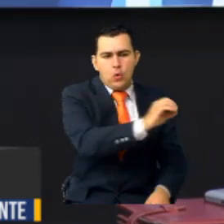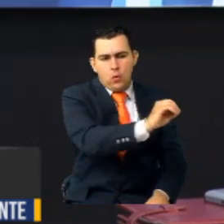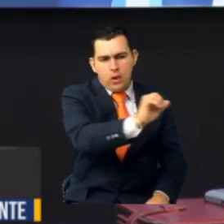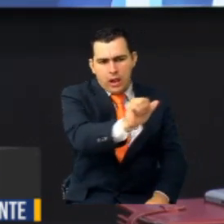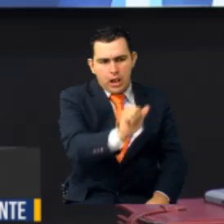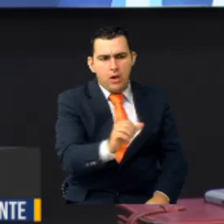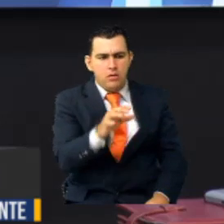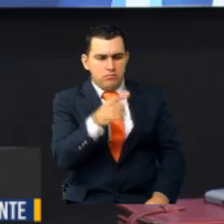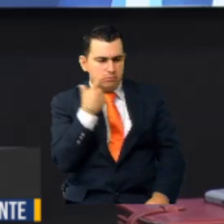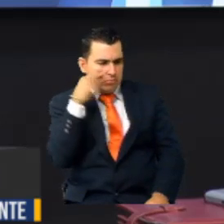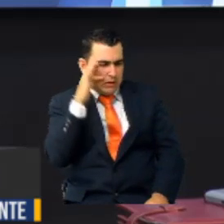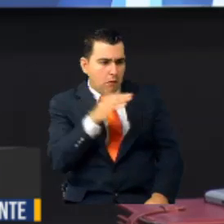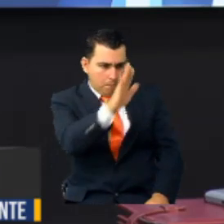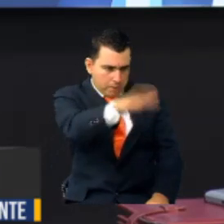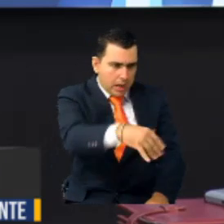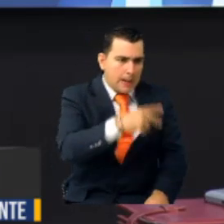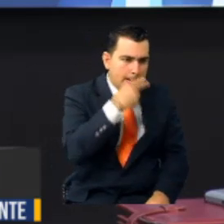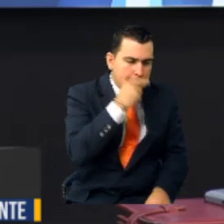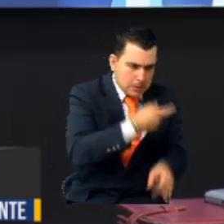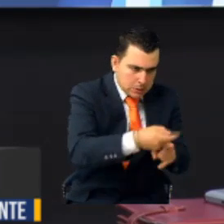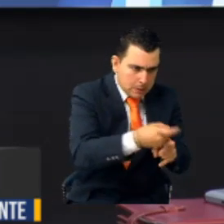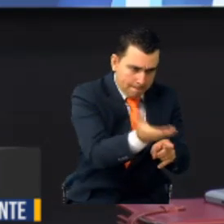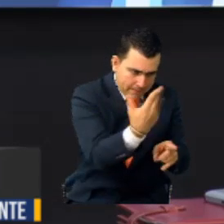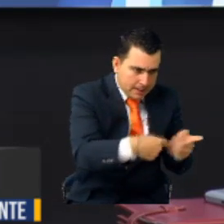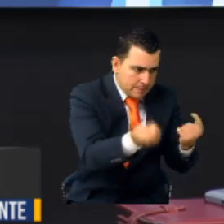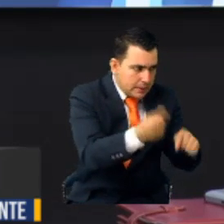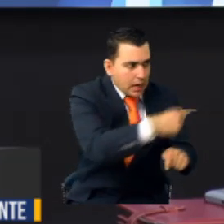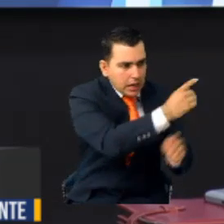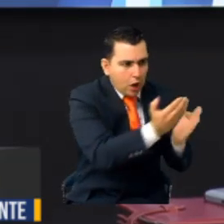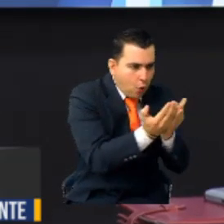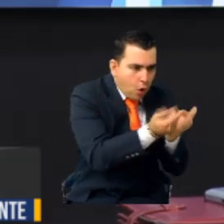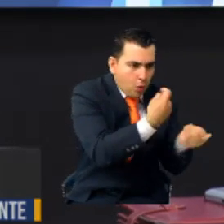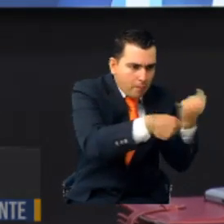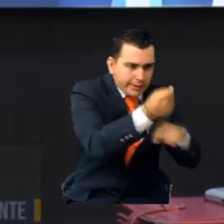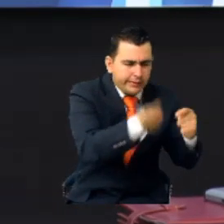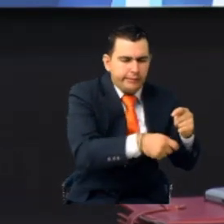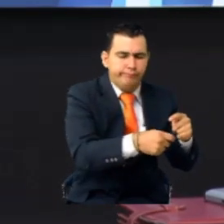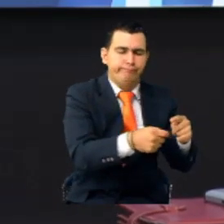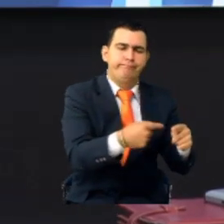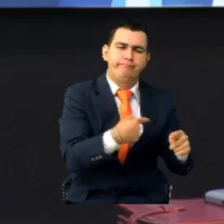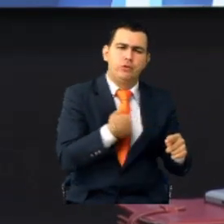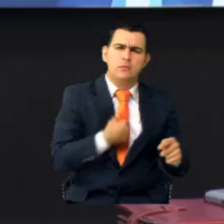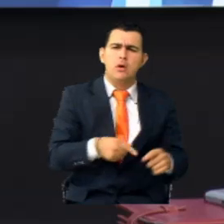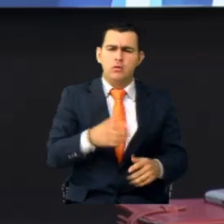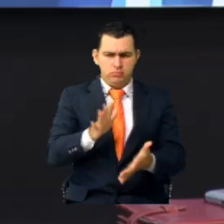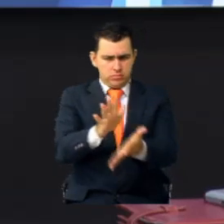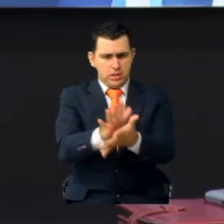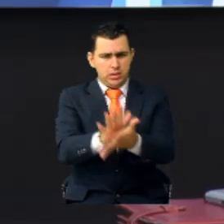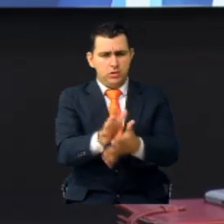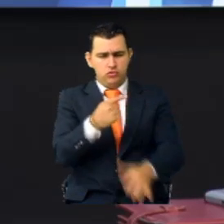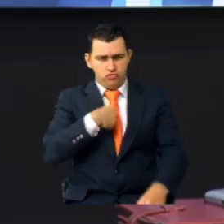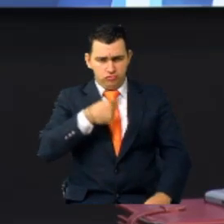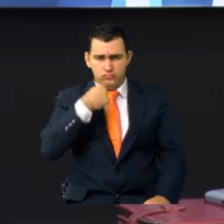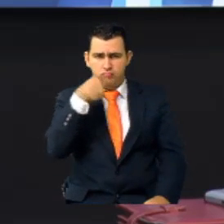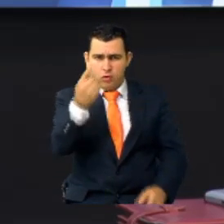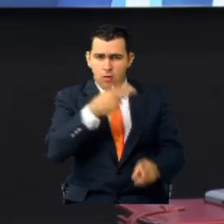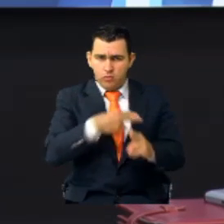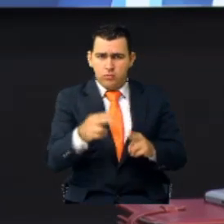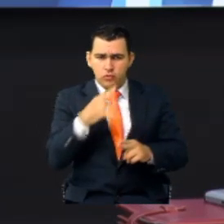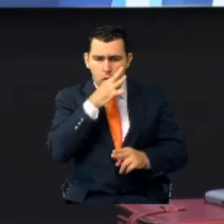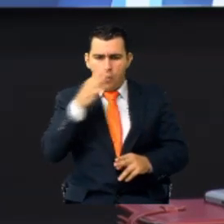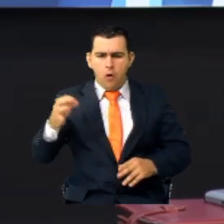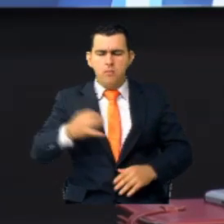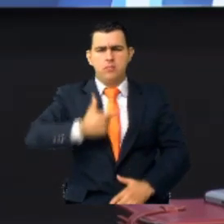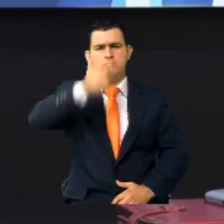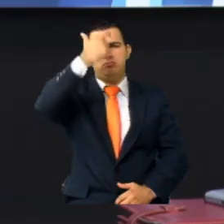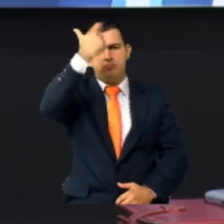usan para vender estupefacientes en las diferentes calles, colegios de nuestra ciudad. Tengan ustedes la tranquilidad que Horacio Henao es un hombre de carácter que a